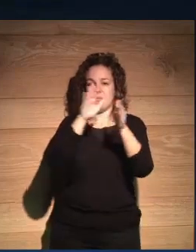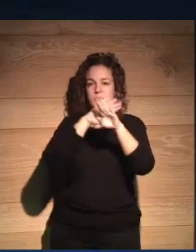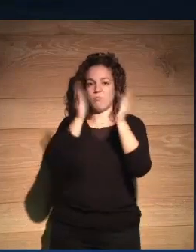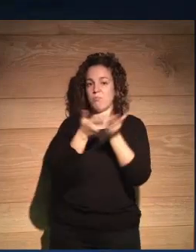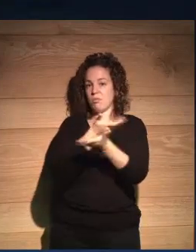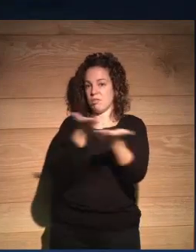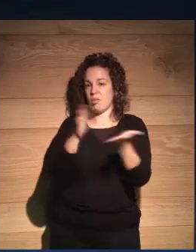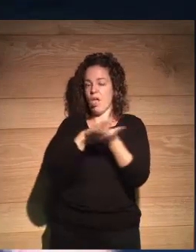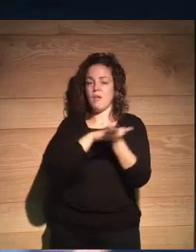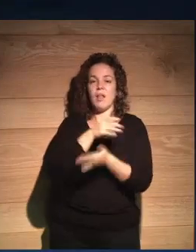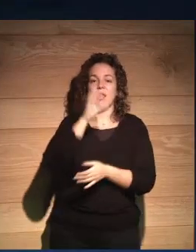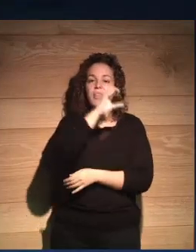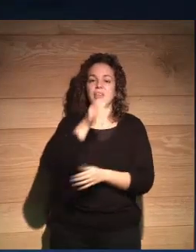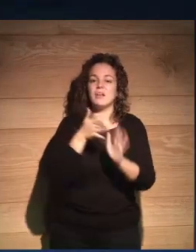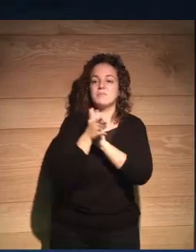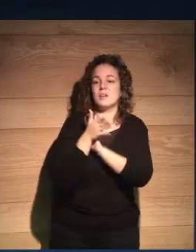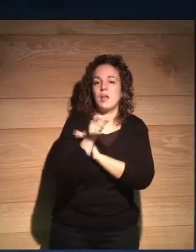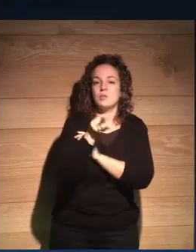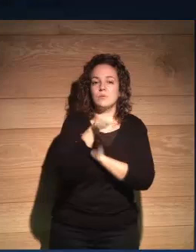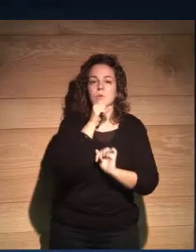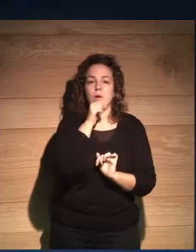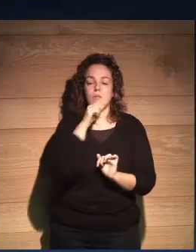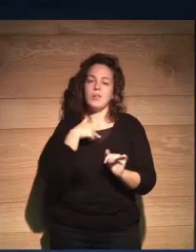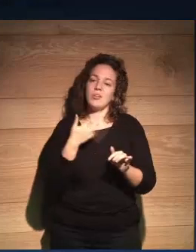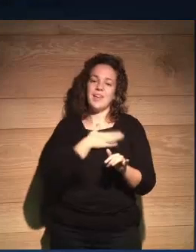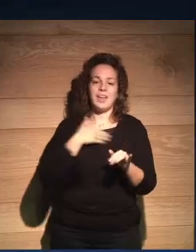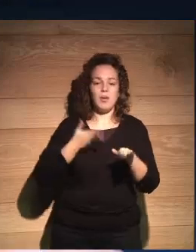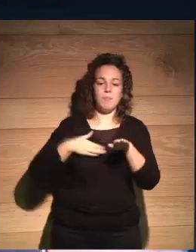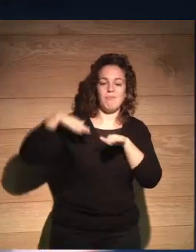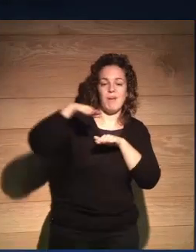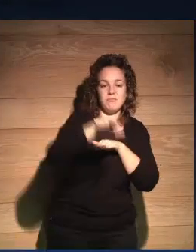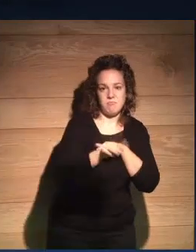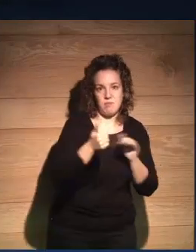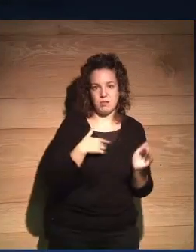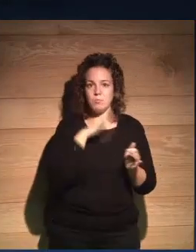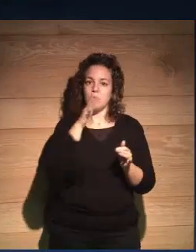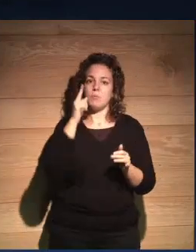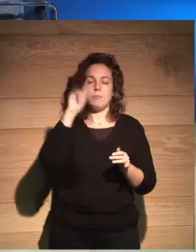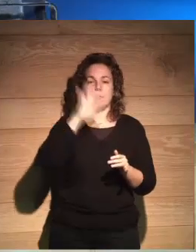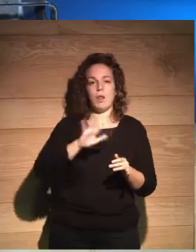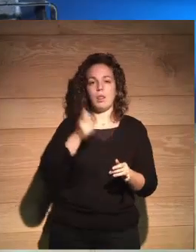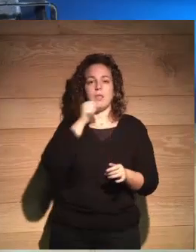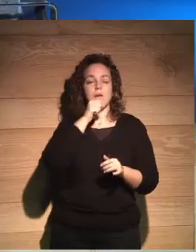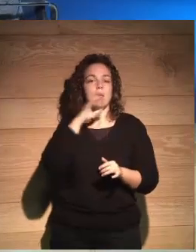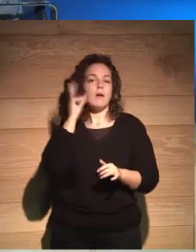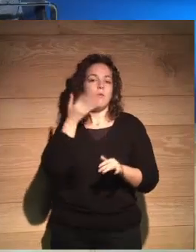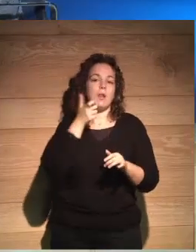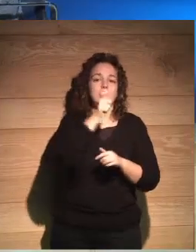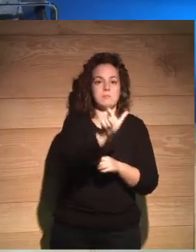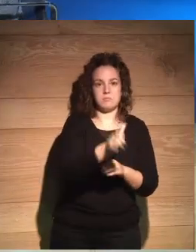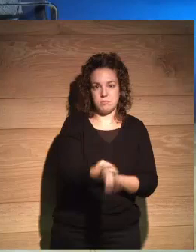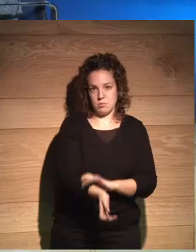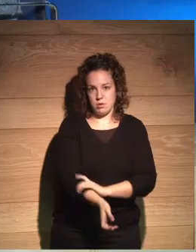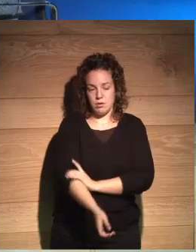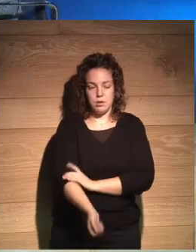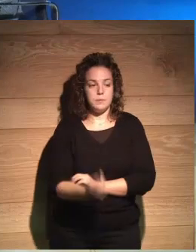que la ciencia explicada a tu abuela, pero ¿cómo es la ciencia explicada a tu abuela? Yo creo que tenemos que dar un paso más, ¿verdad? Aparte del insulto a la abuela. Claro, no, y hay una parte sexista ahí. Por